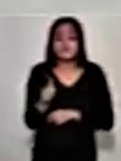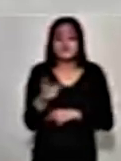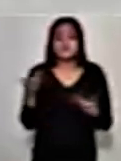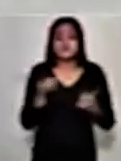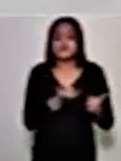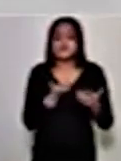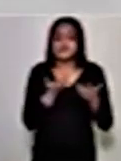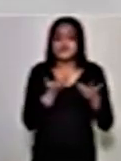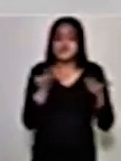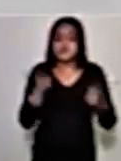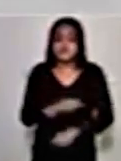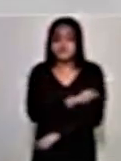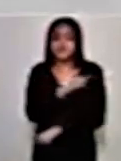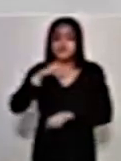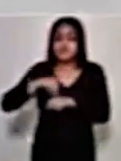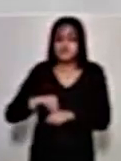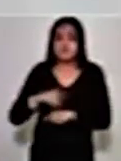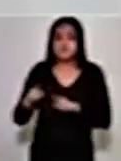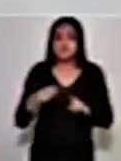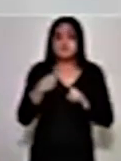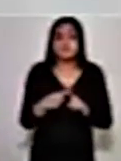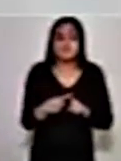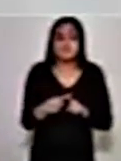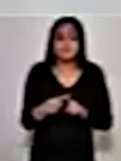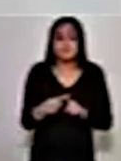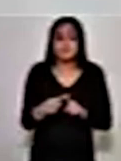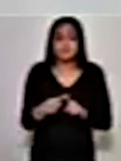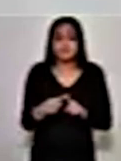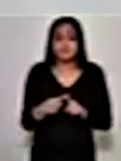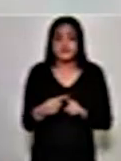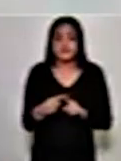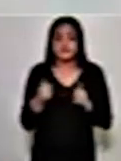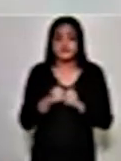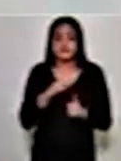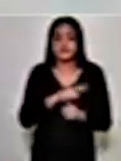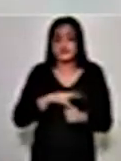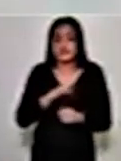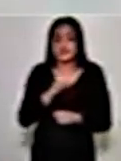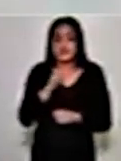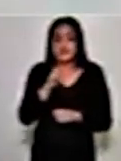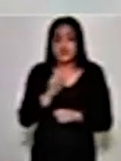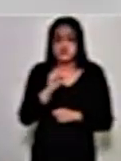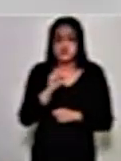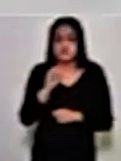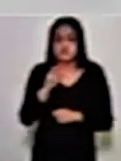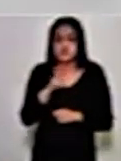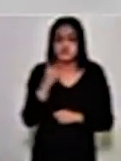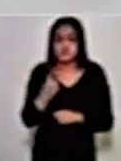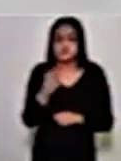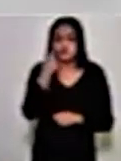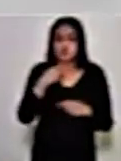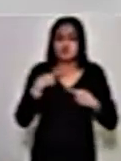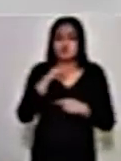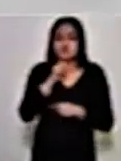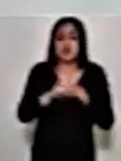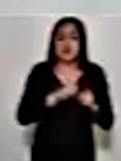Llevaremos a cabo las aplicaciones de refuerzo contra el virus SARS-CoV-2 en la población vulnerable de